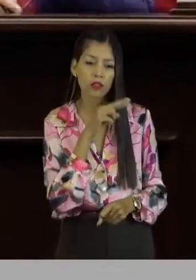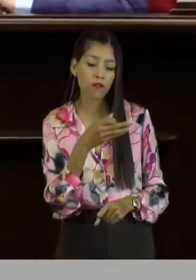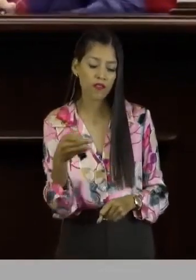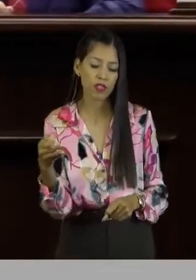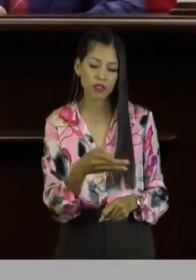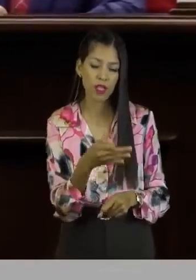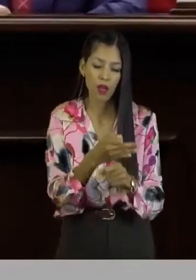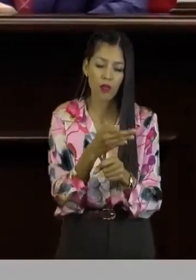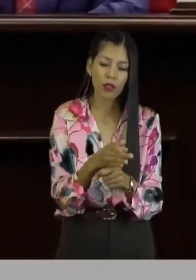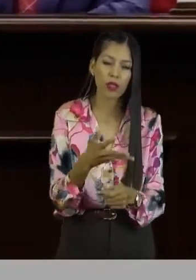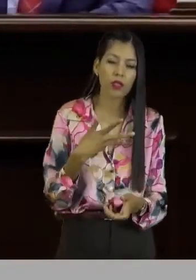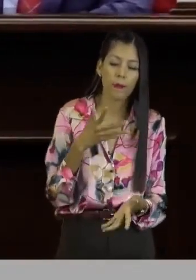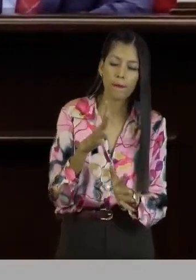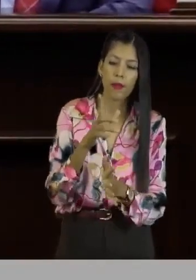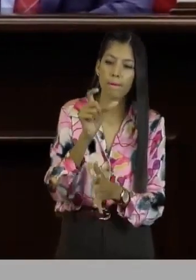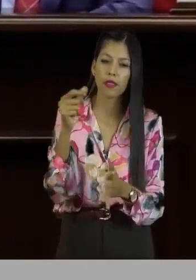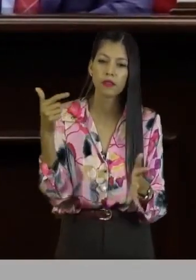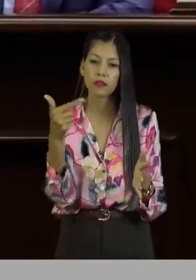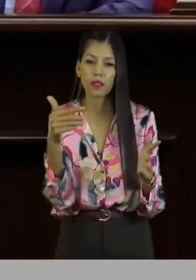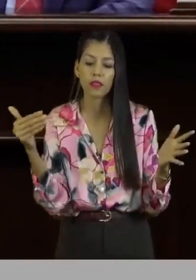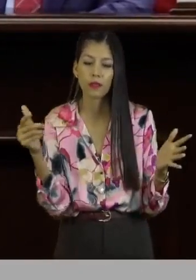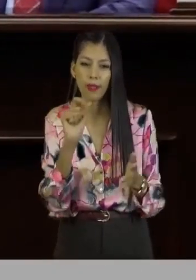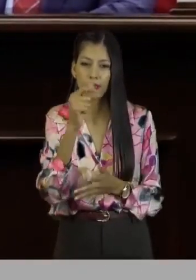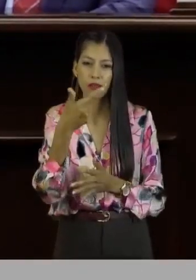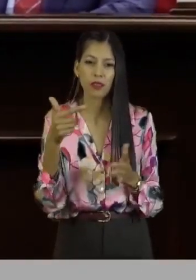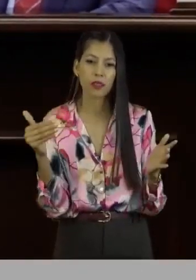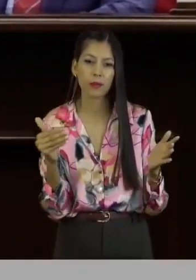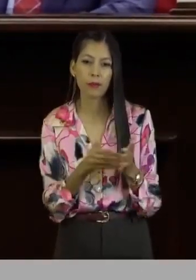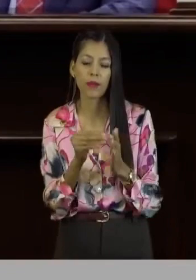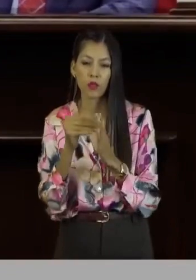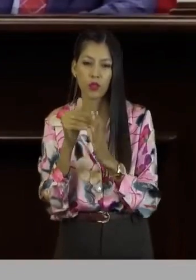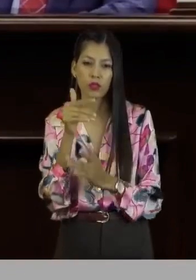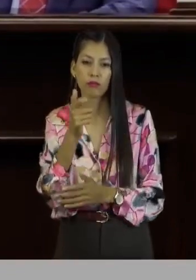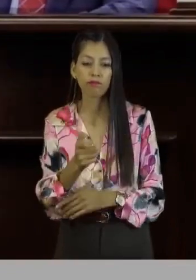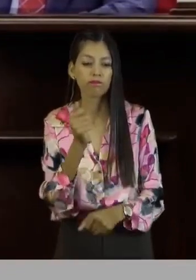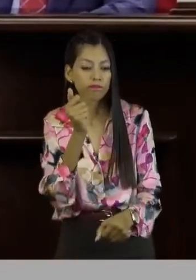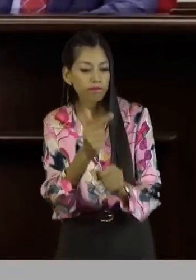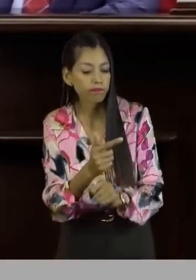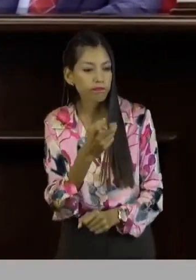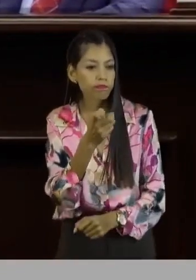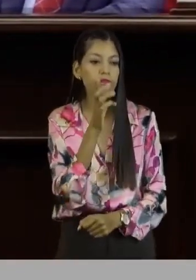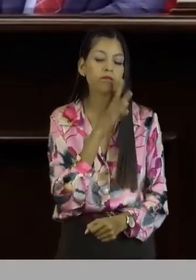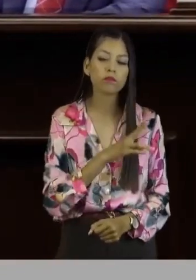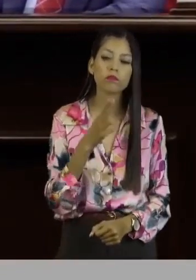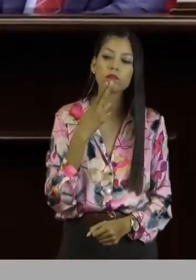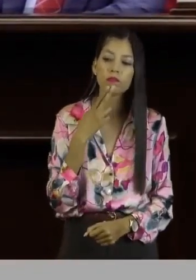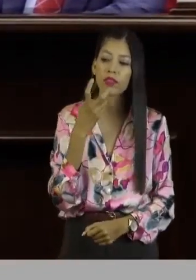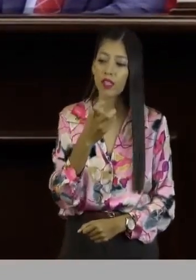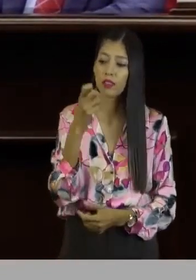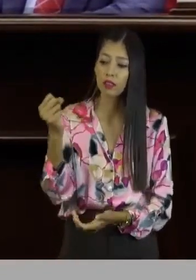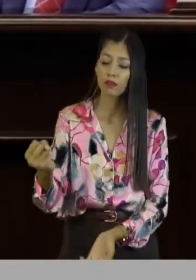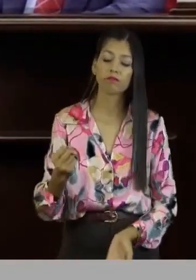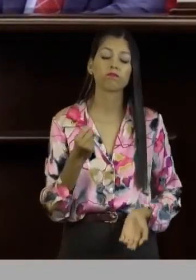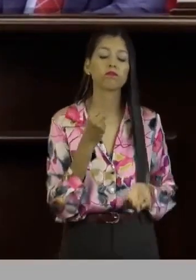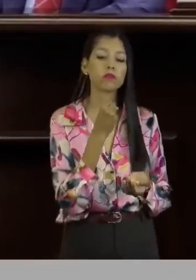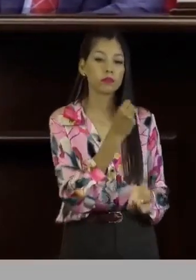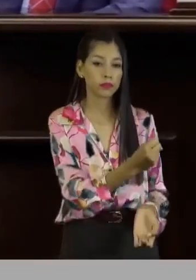menos 27,000 millones de pesos detectados en ello. Y de ese recurso